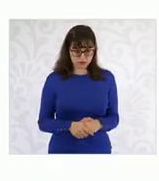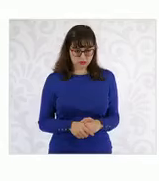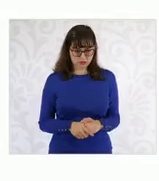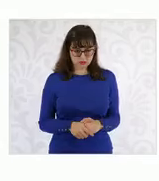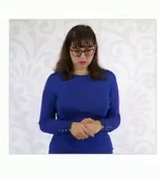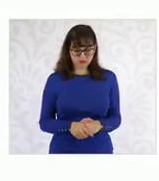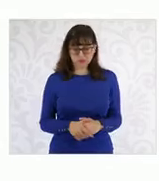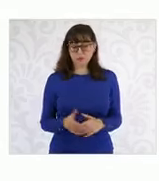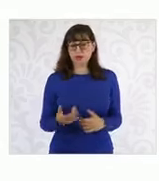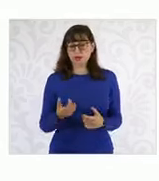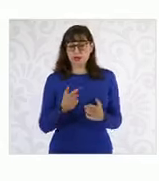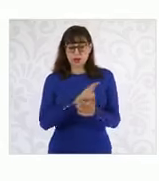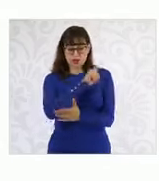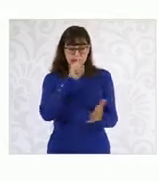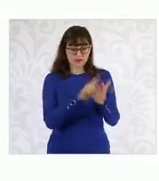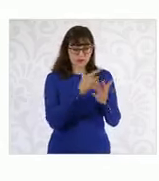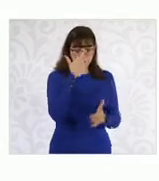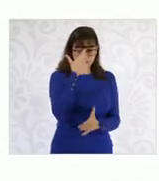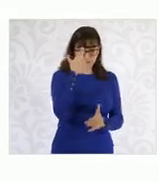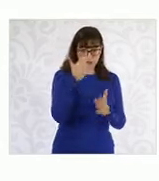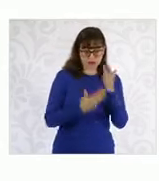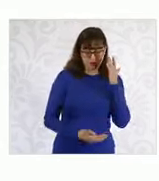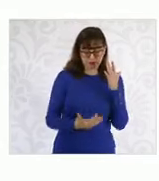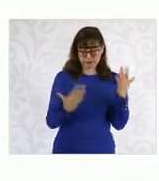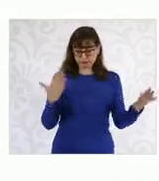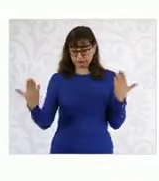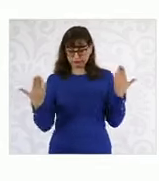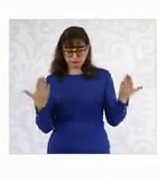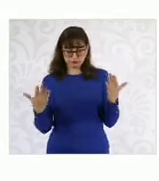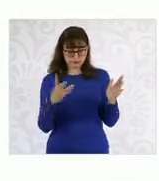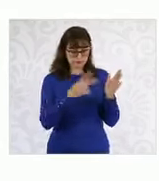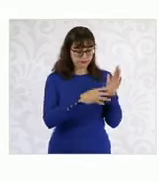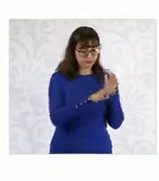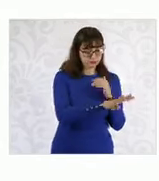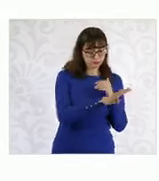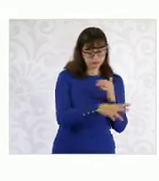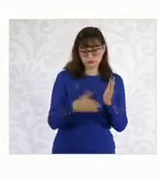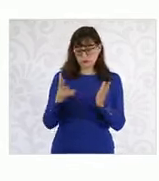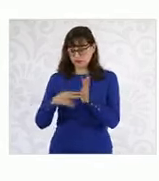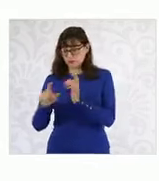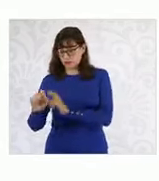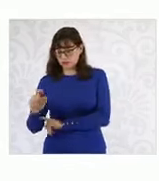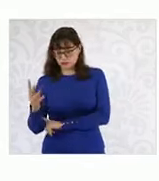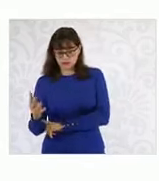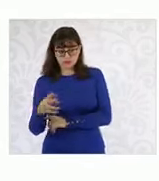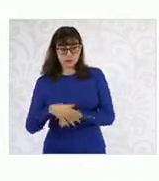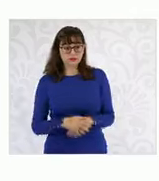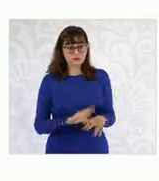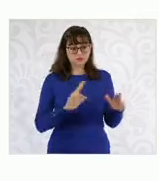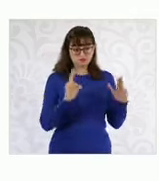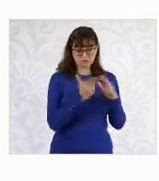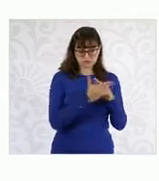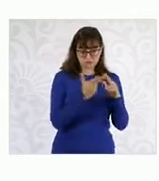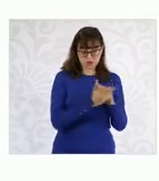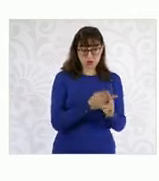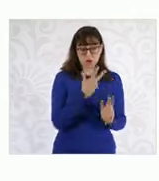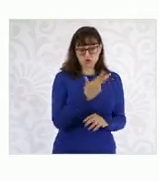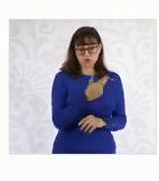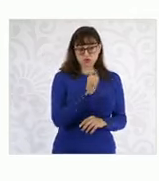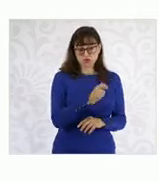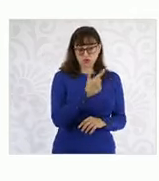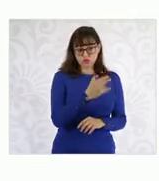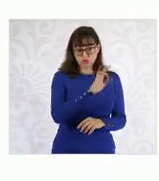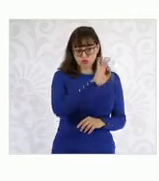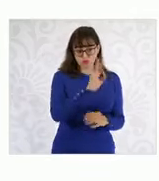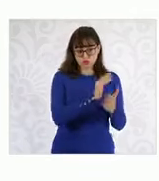comparando septiembre de 2019 con septiembre de 2024, homicidio doloso ha disminuido 8.2%,